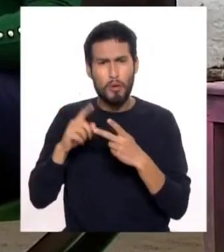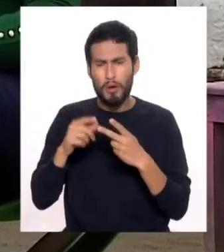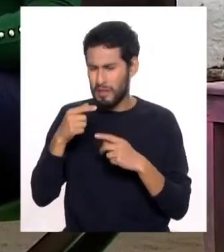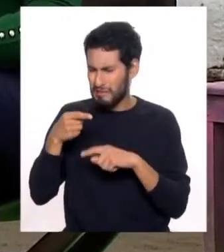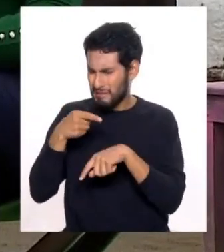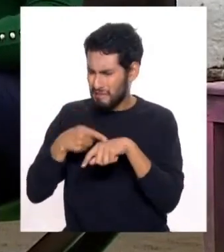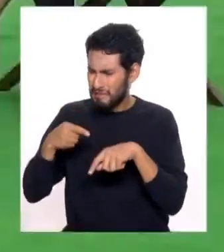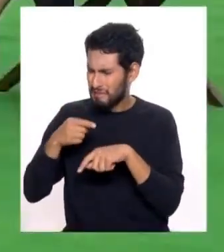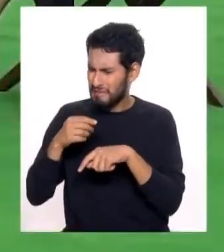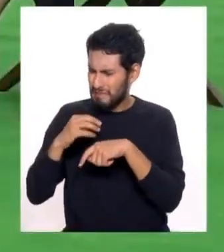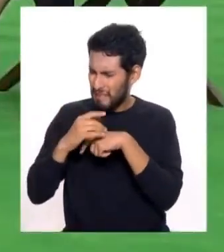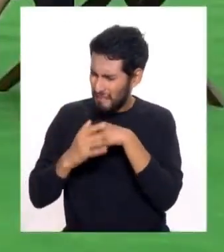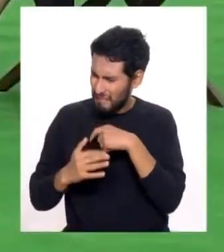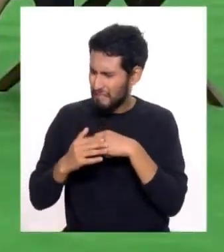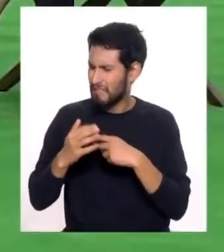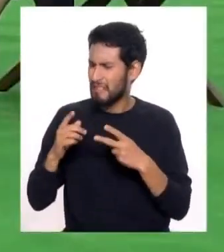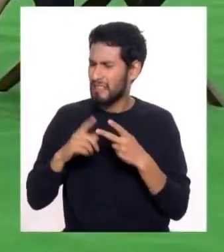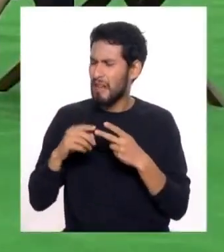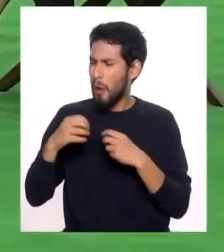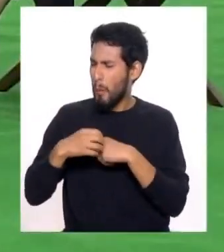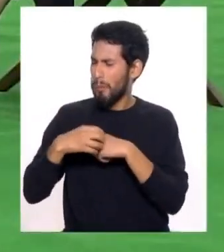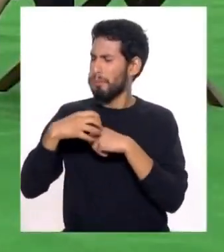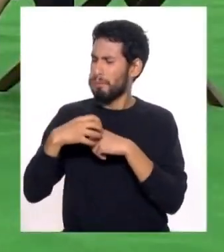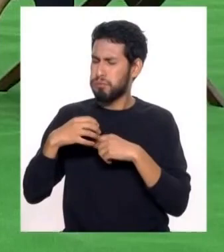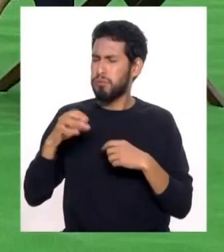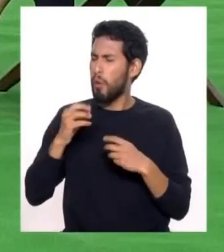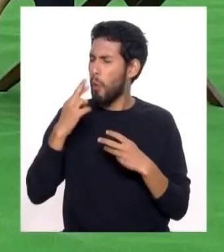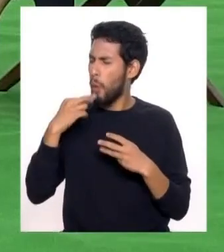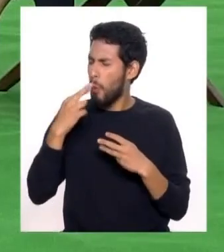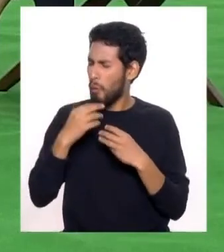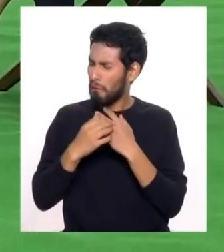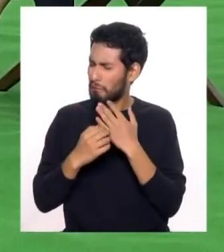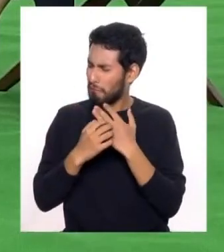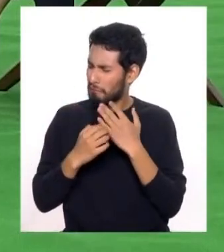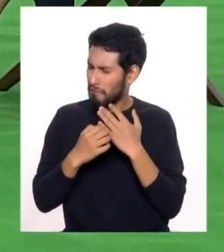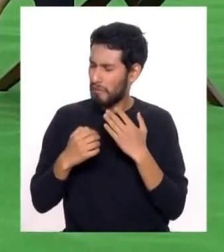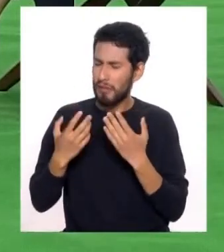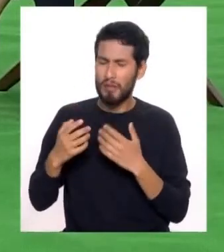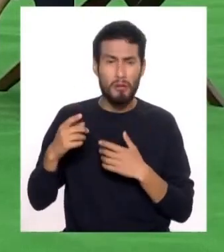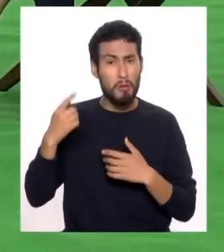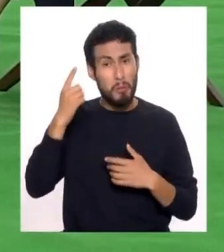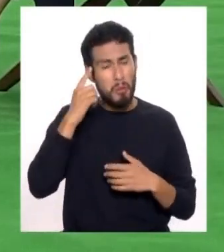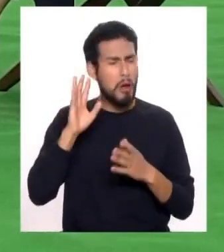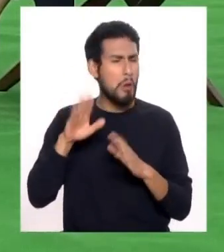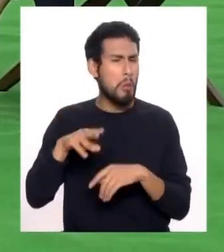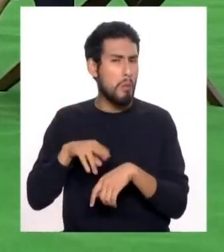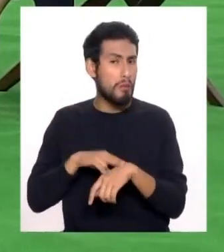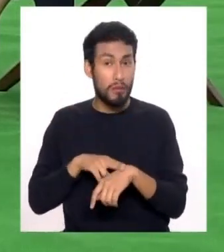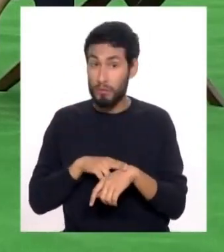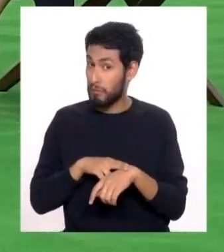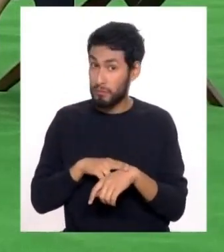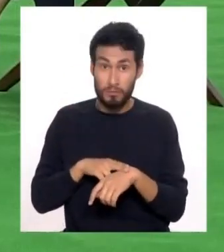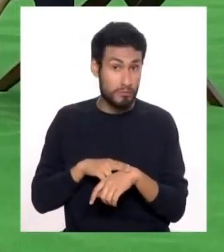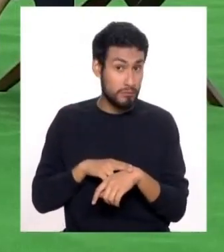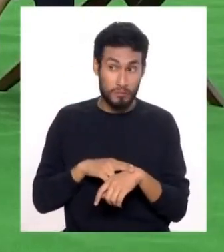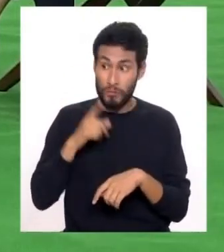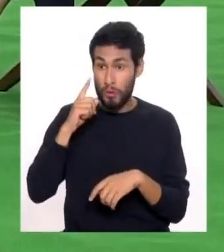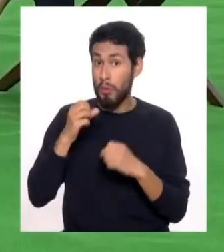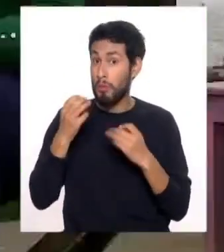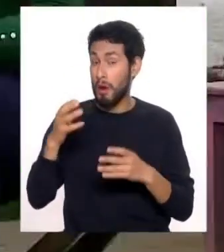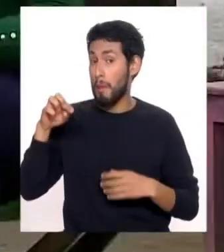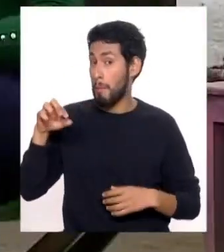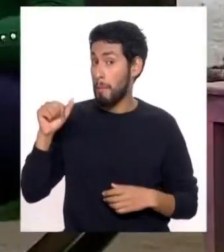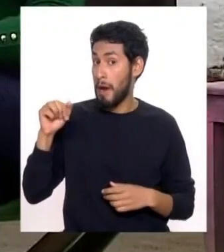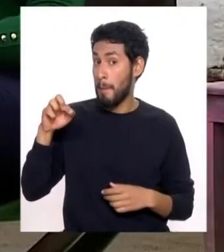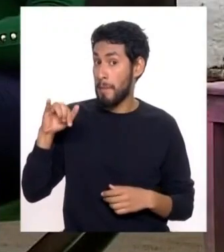lesión ulcerosa, ninguna ampollita, ningún enrojecimiento. Que de pronto no solamente puede haber papiloma virus,